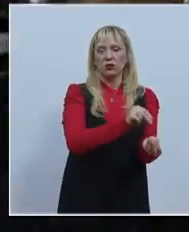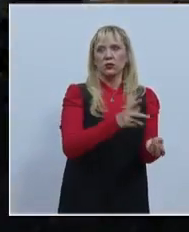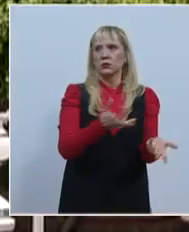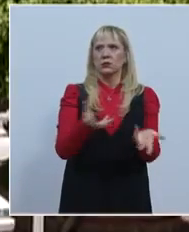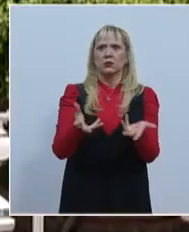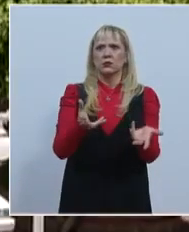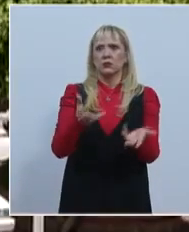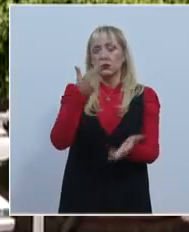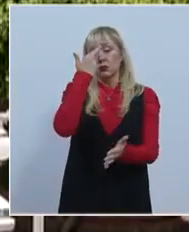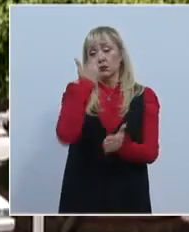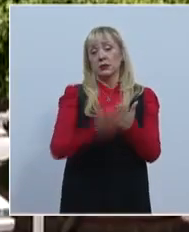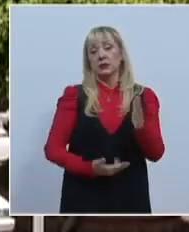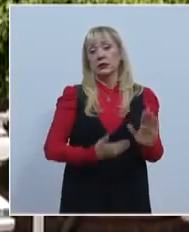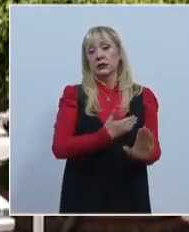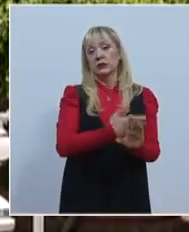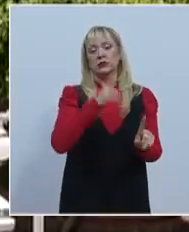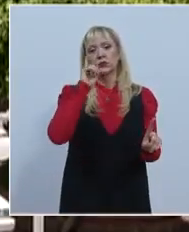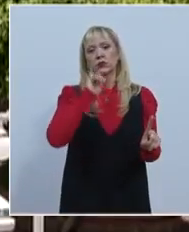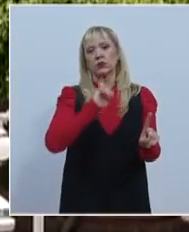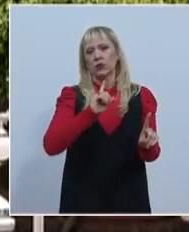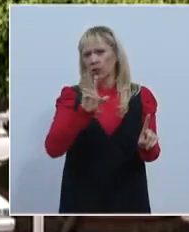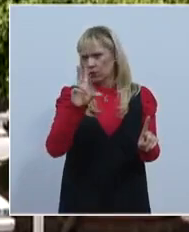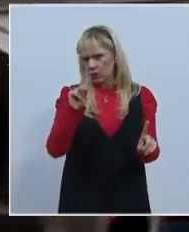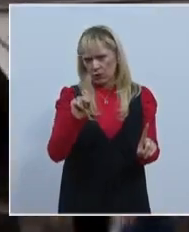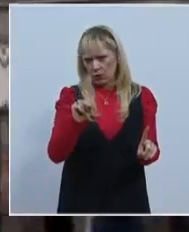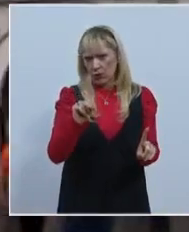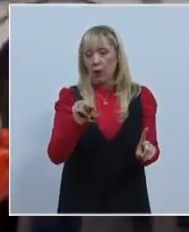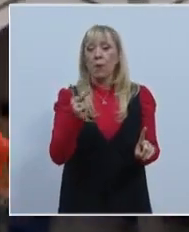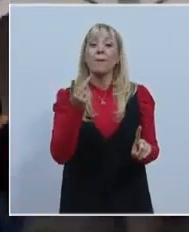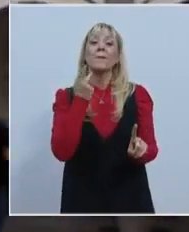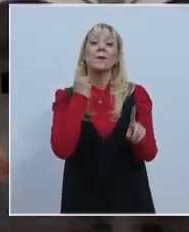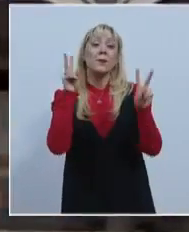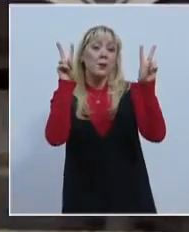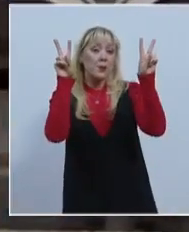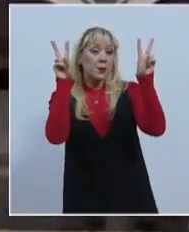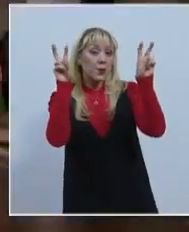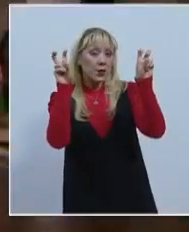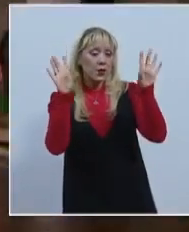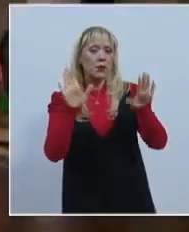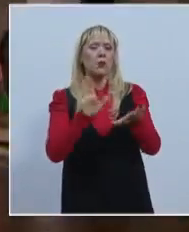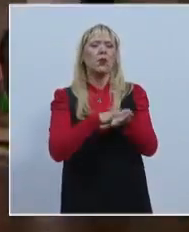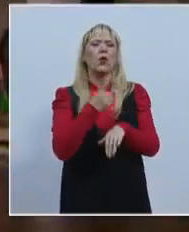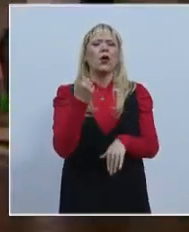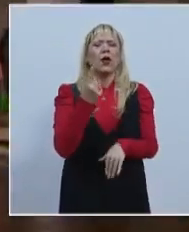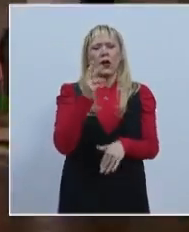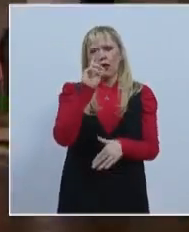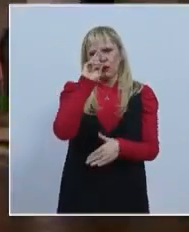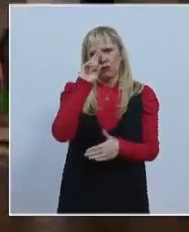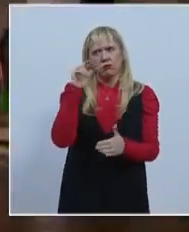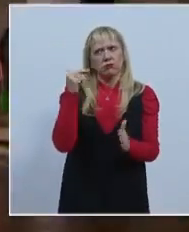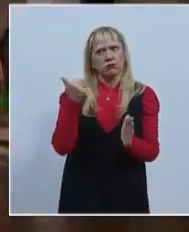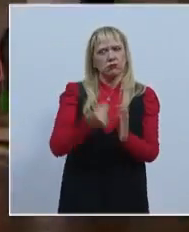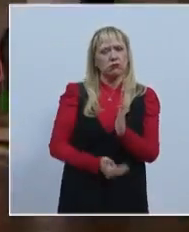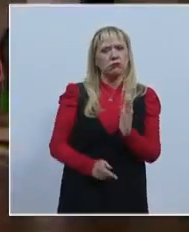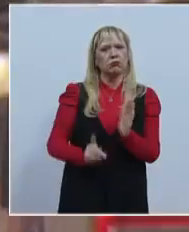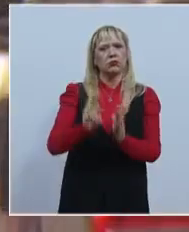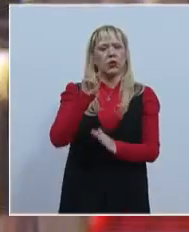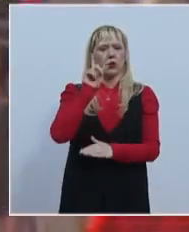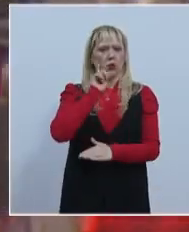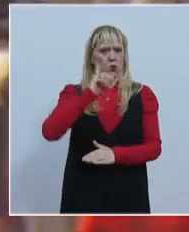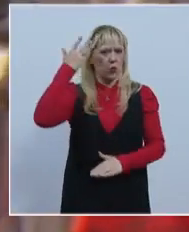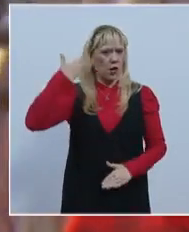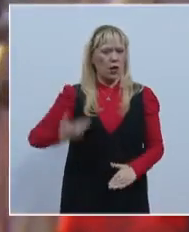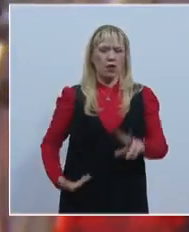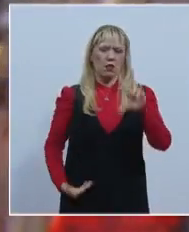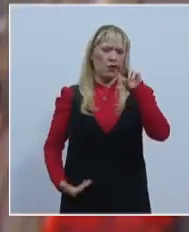hubo violencia política, mas no de género, ya que las características de las faltas no fueron motivadas por una razón